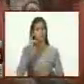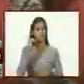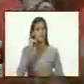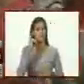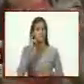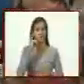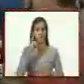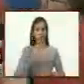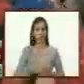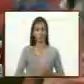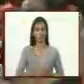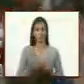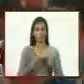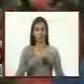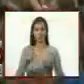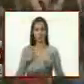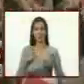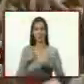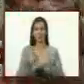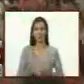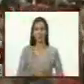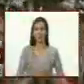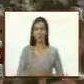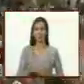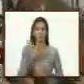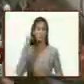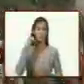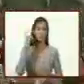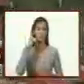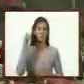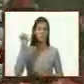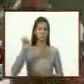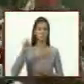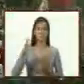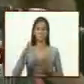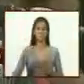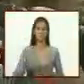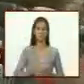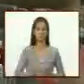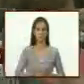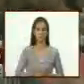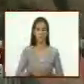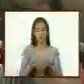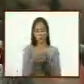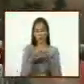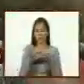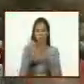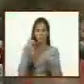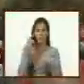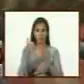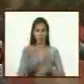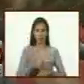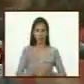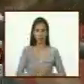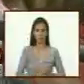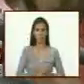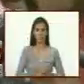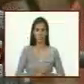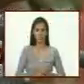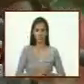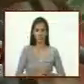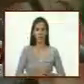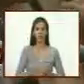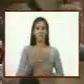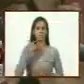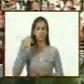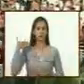que ha ingresado el objetivo de este país, porque recordemos que antes con la Cuarta República nada más mandaban unos pocos, la oligarquía esa, la Cuarta